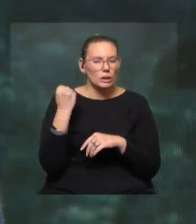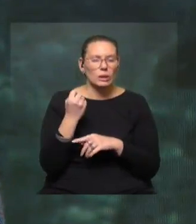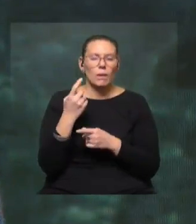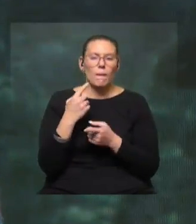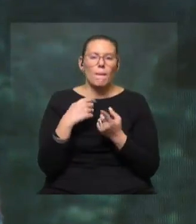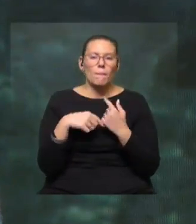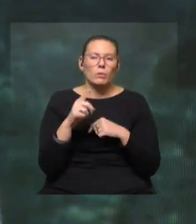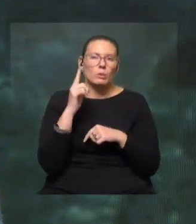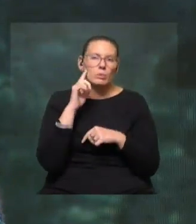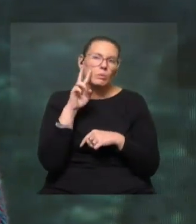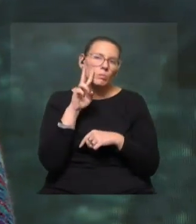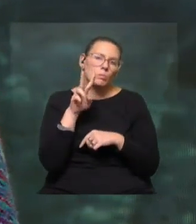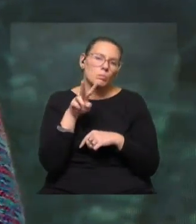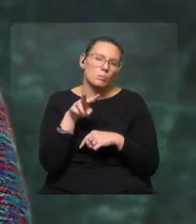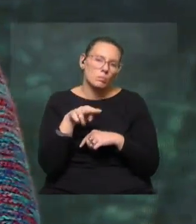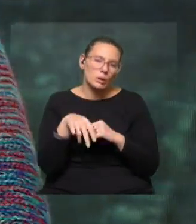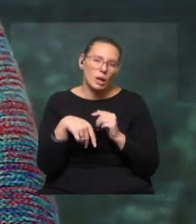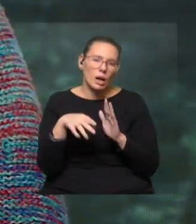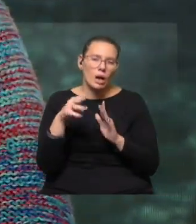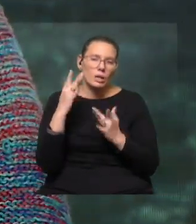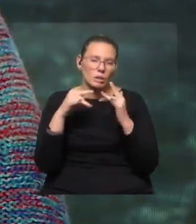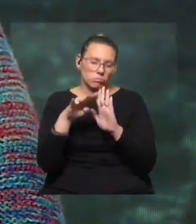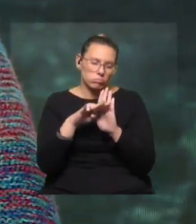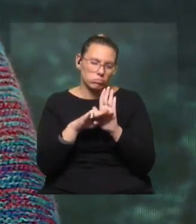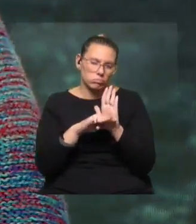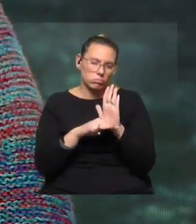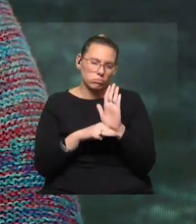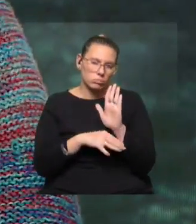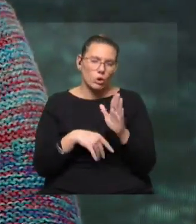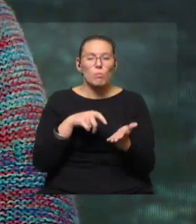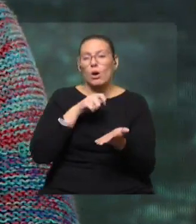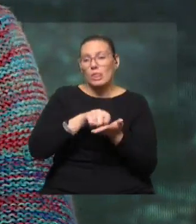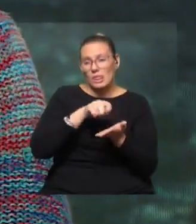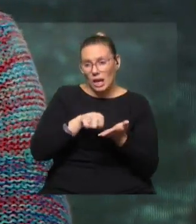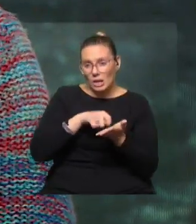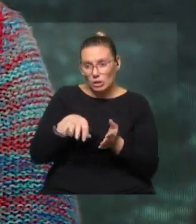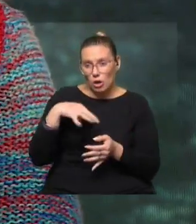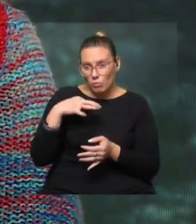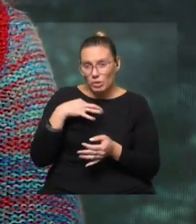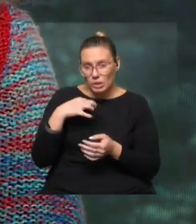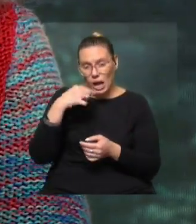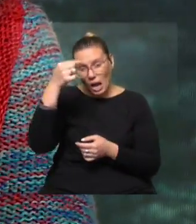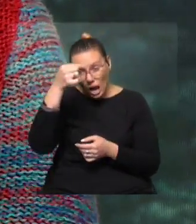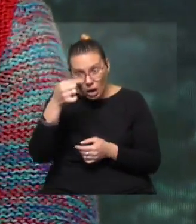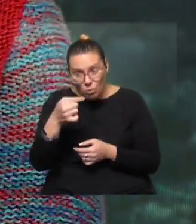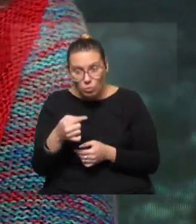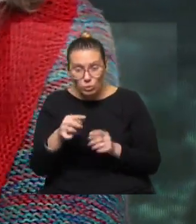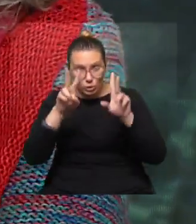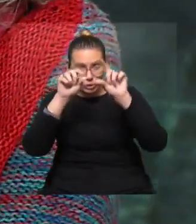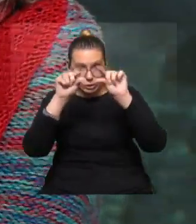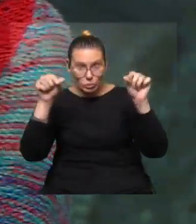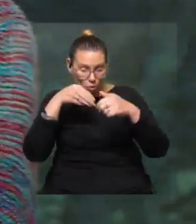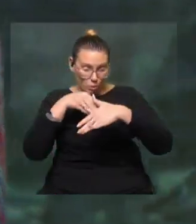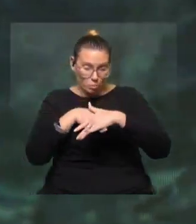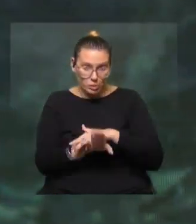yo empiezo a mirar el listado de obra y empieza a generarse un diario de porque cada título este que lo que